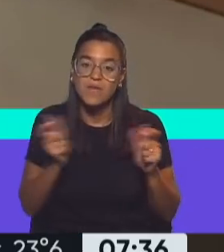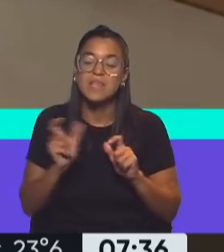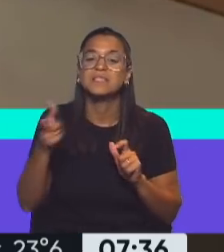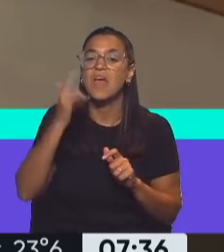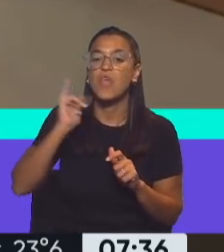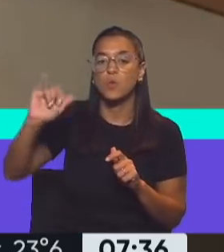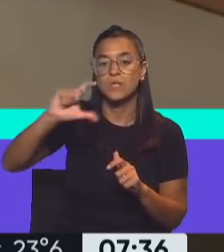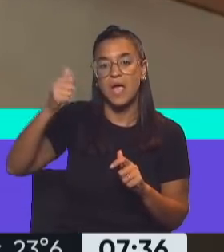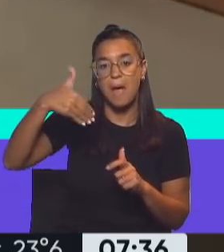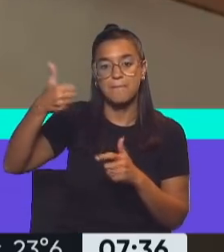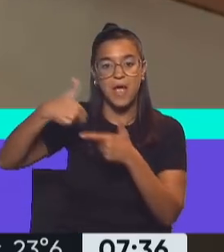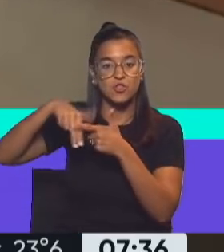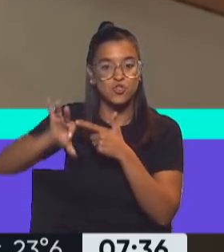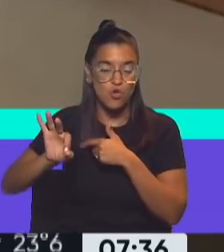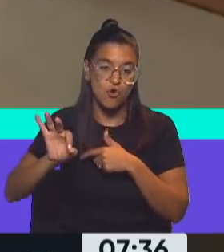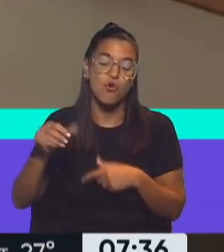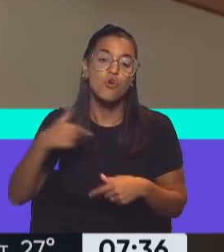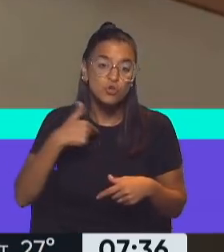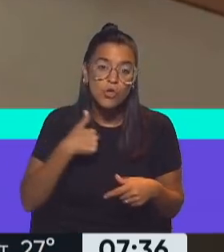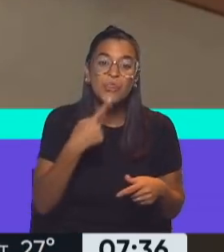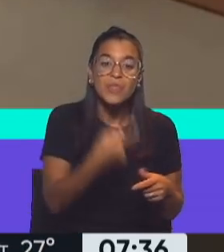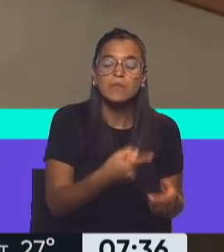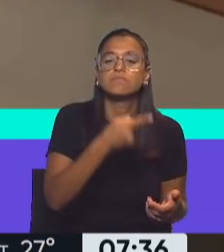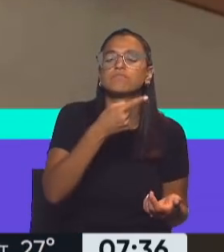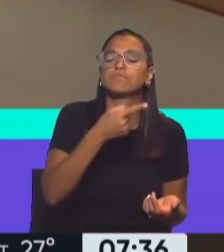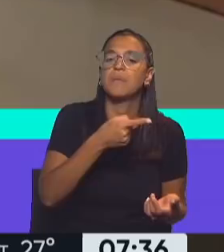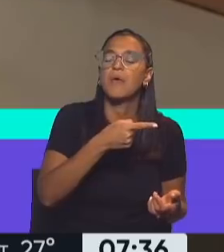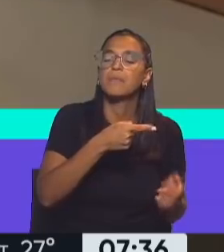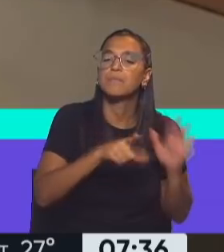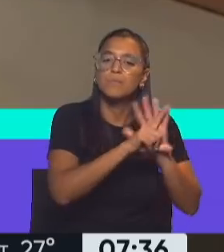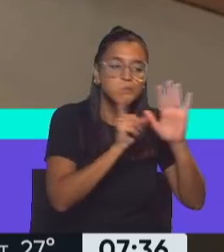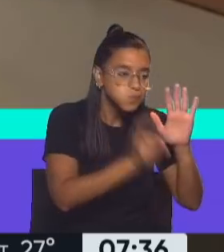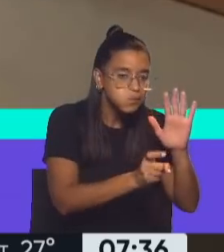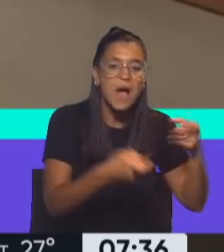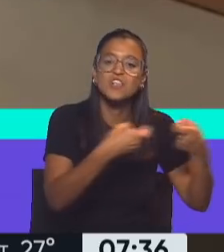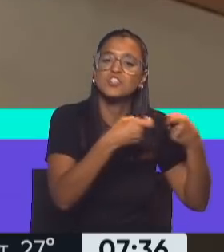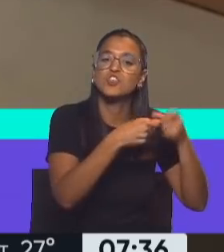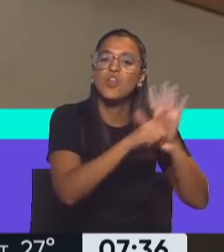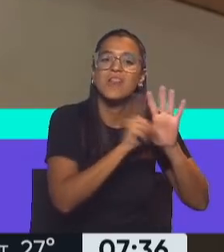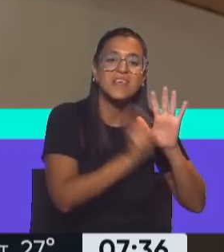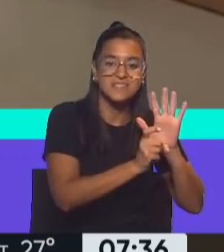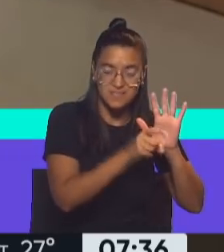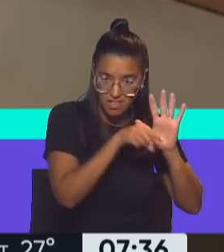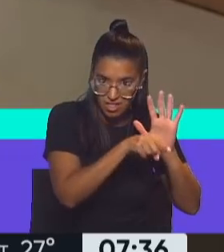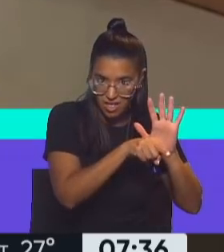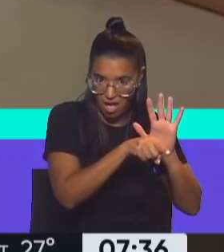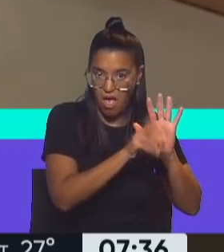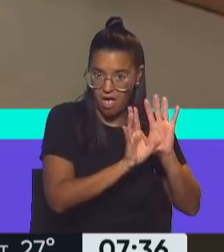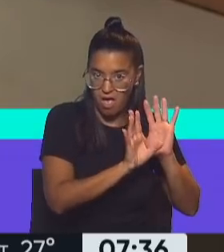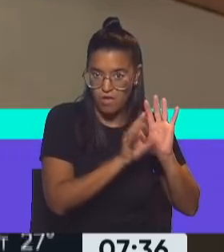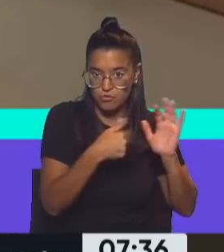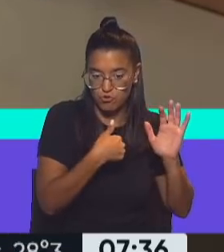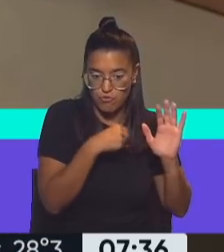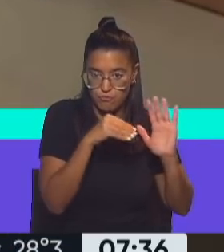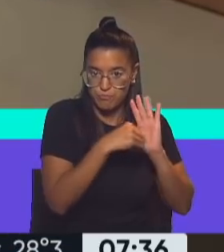Camaño. Yo le puse un delito concreto, asociación ilícita para cometer delitos.